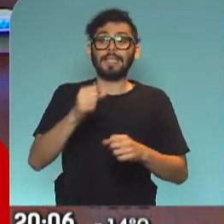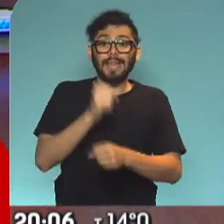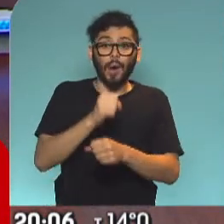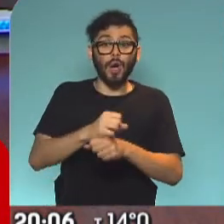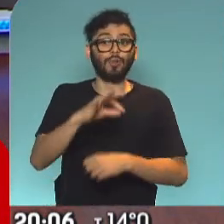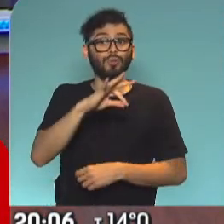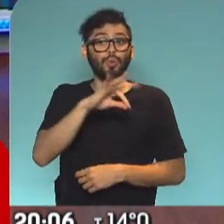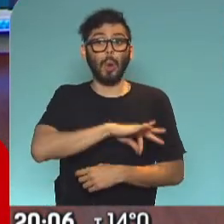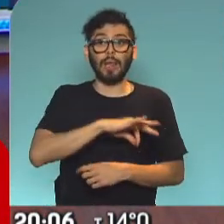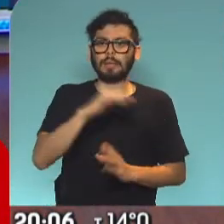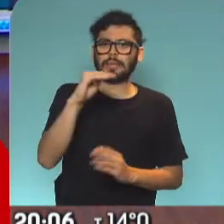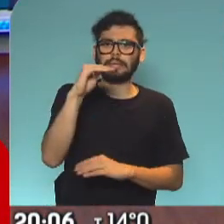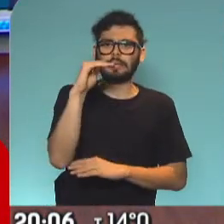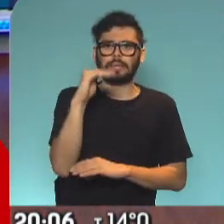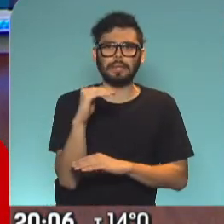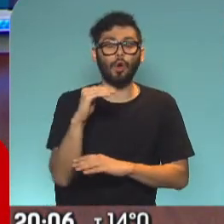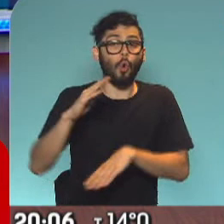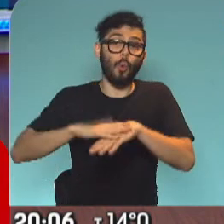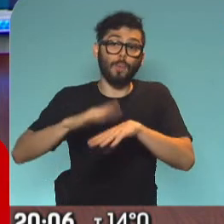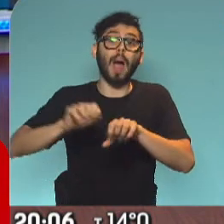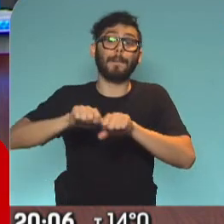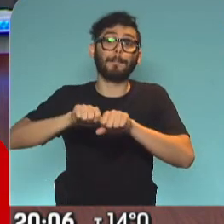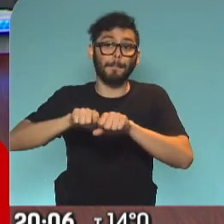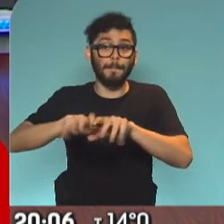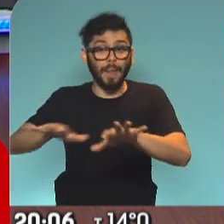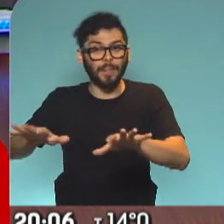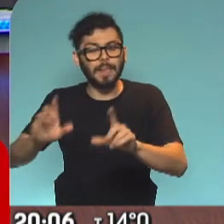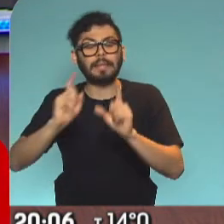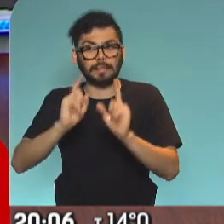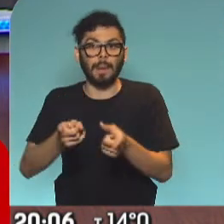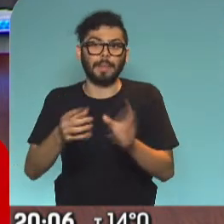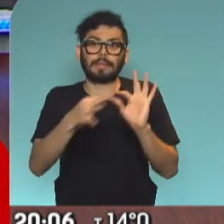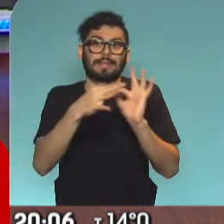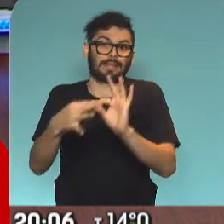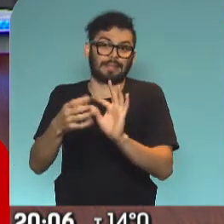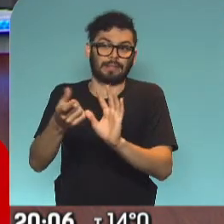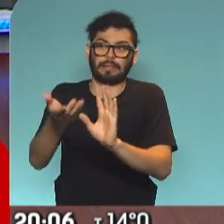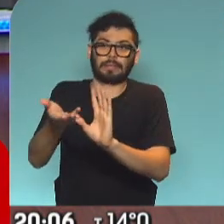a raíz de la pandemia, y de acuerdo a este número, también se vieron muy afectados. Por eso